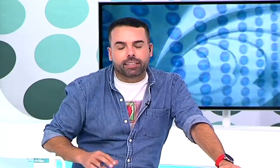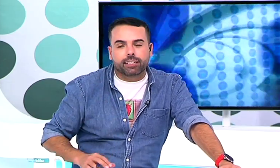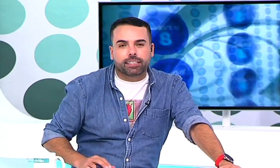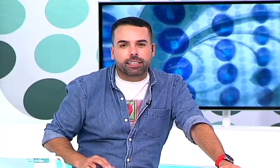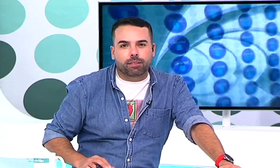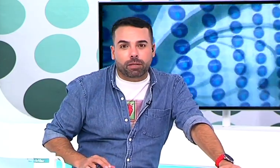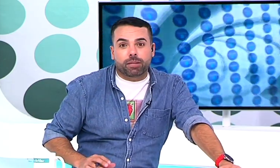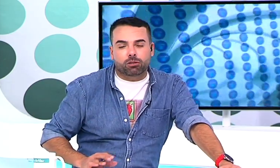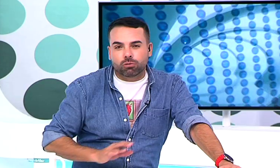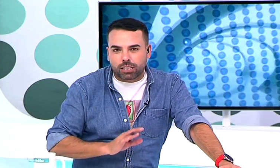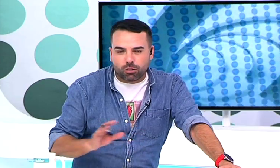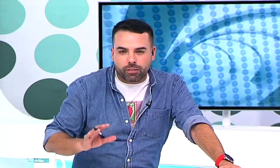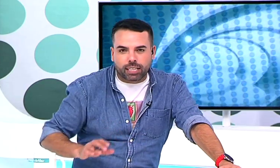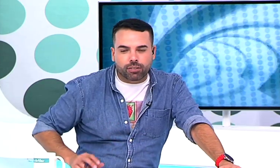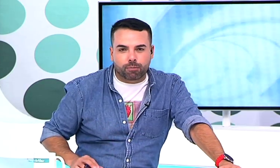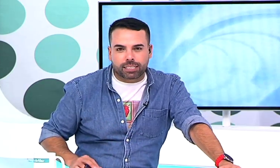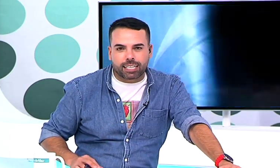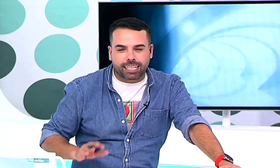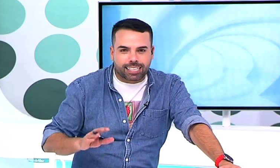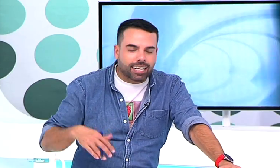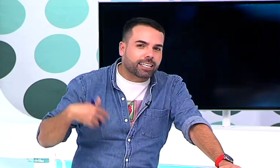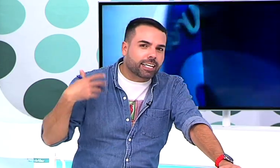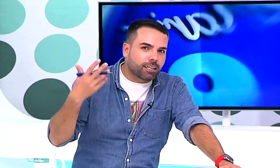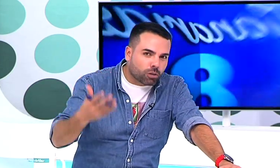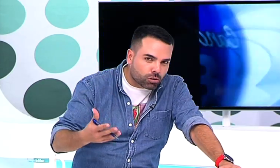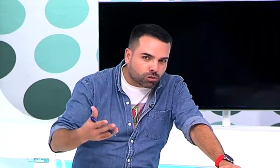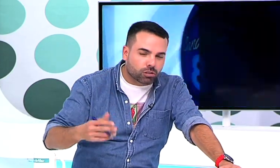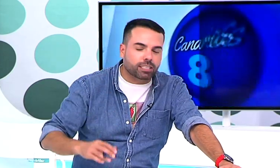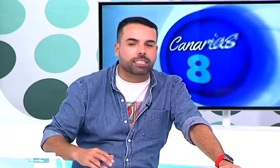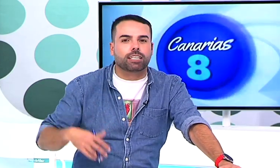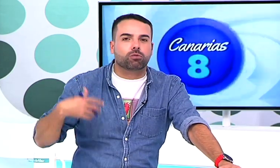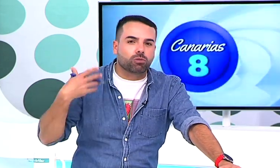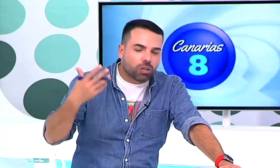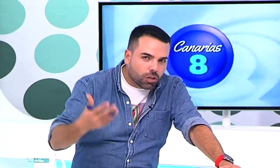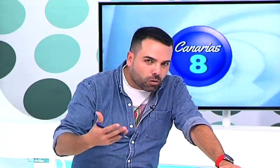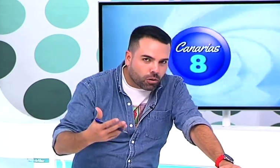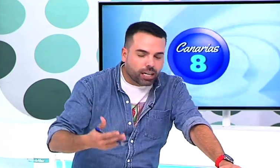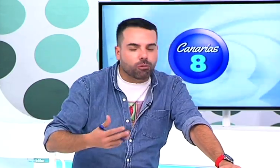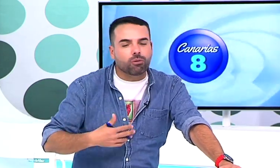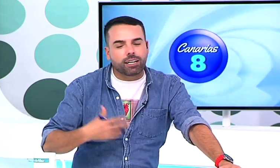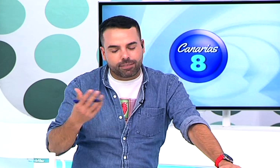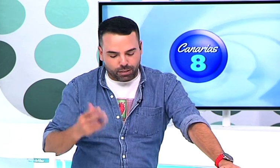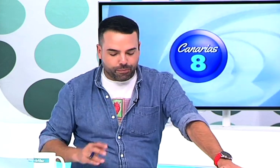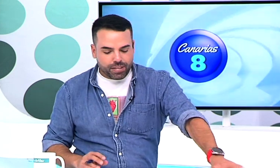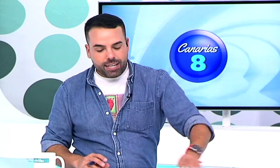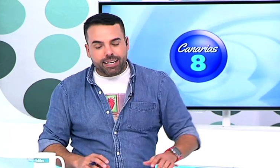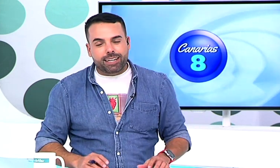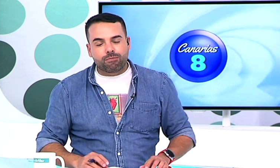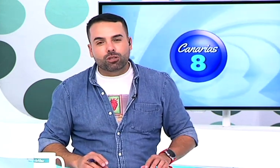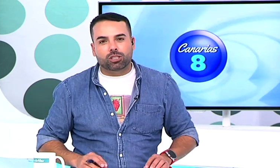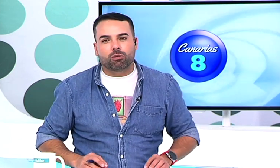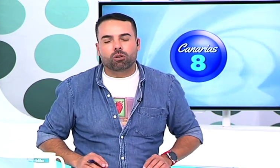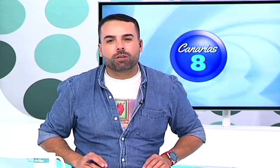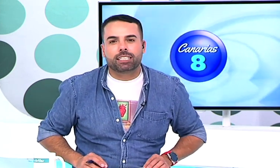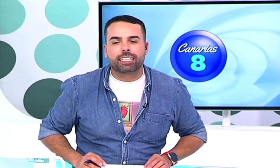desgraciadamente. El primero, si nunca se nos olvidará, fue en la Plaza de la Candelaria, luego en otras zonas de Santa Cruz, luego La Laguna. Bueno,